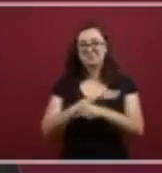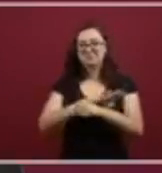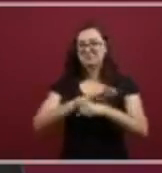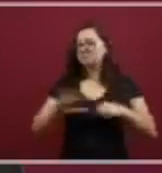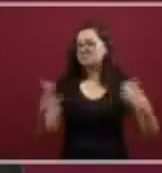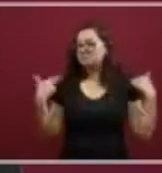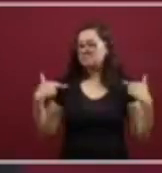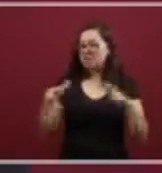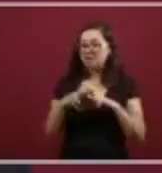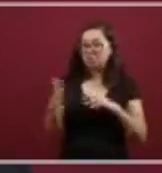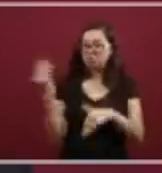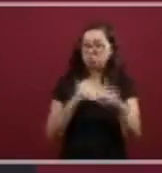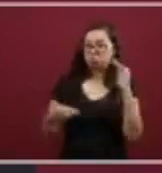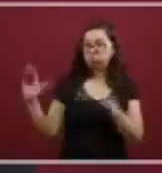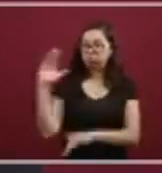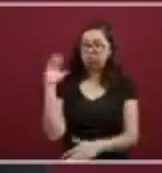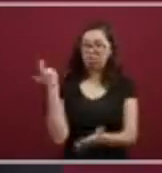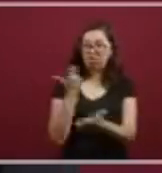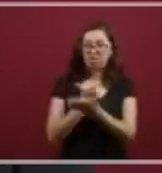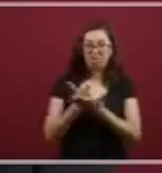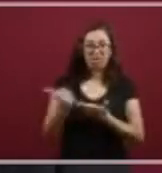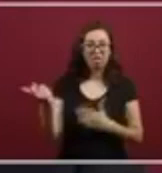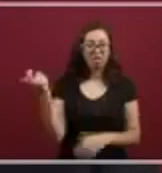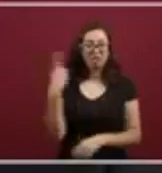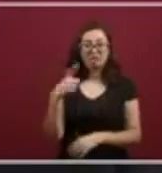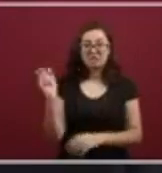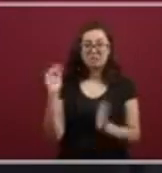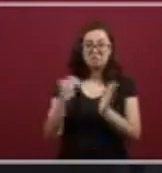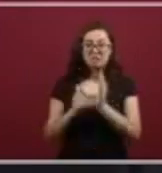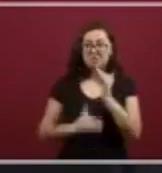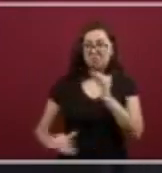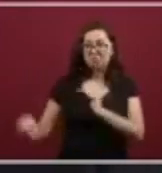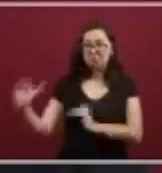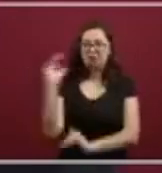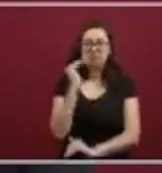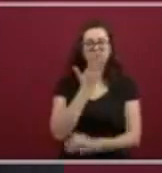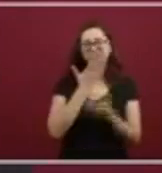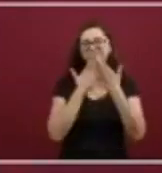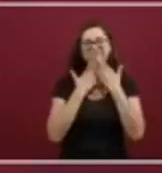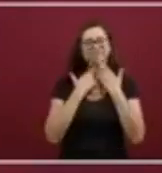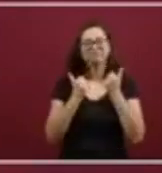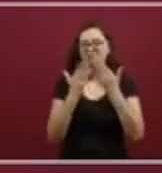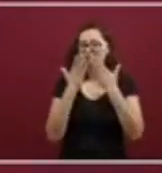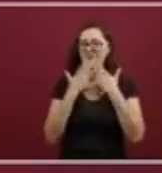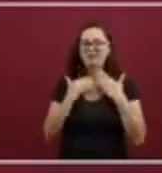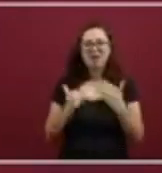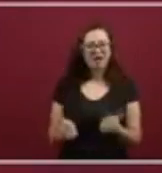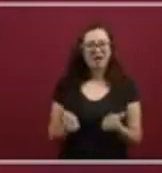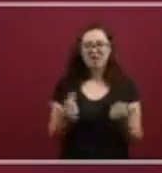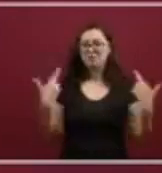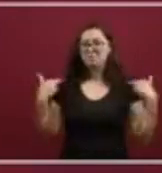El maestro gana un salario modesto. Tenemos nosotros que hacer un esfuerzo